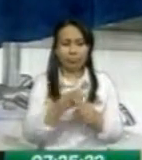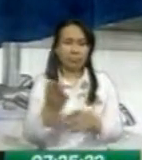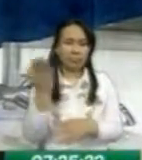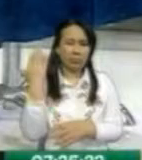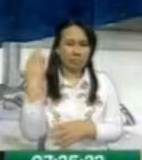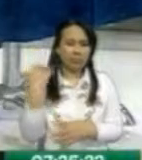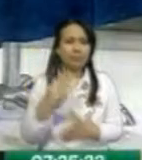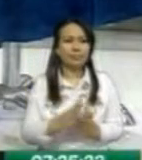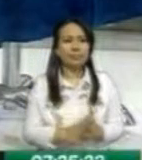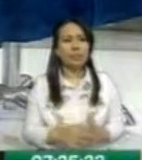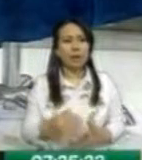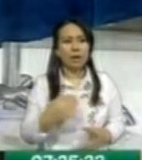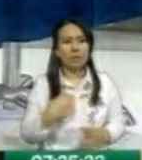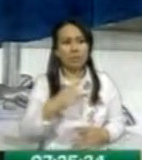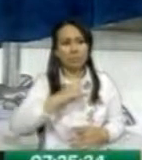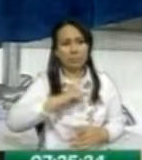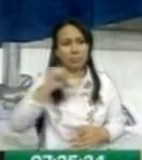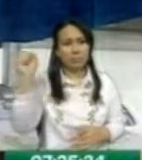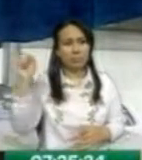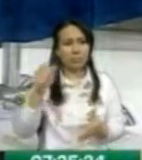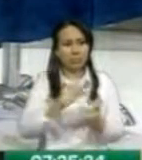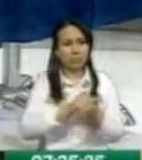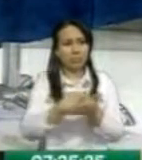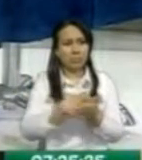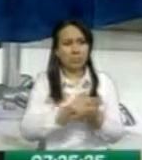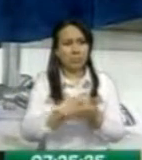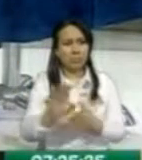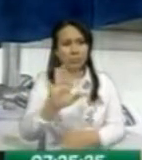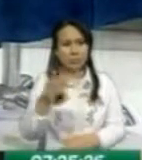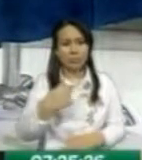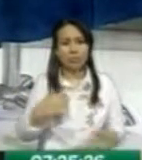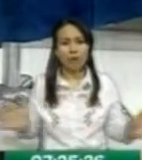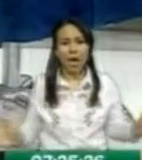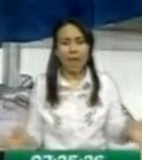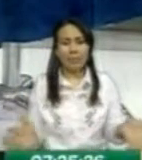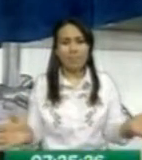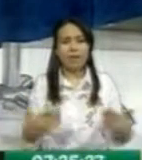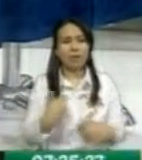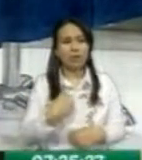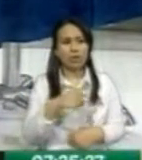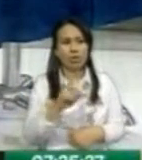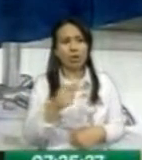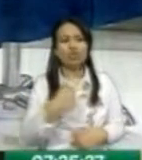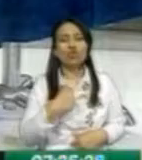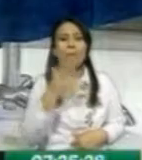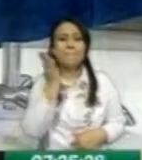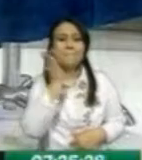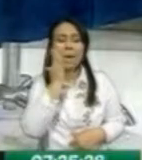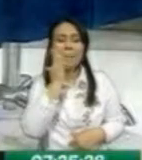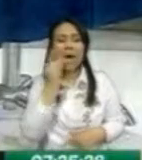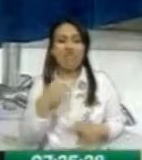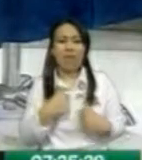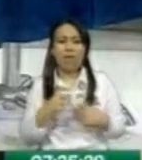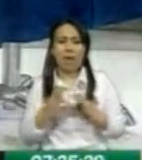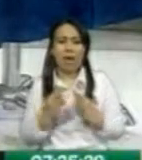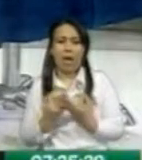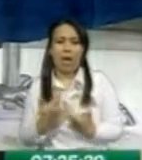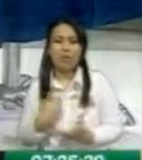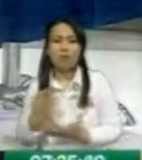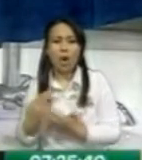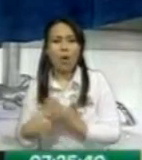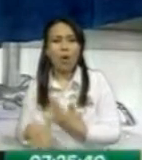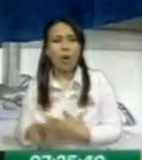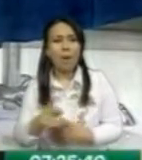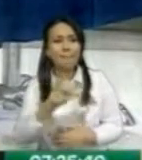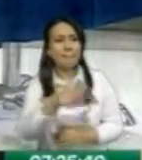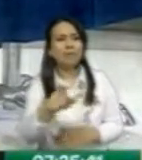¿verdad? Yo le aseguro que ganaría la derogatoria, y no la estoy impulsando ni promoviendo yo, solamente que como madre de familia, a donde voy, como soy una persona pública,